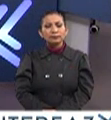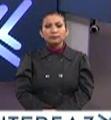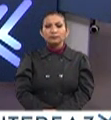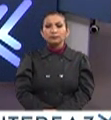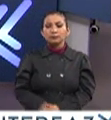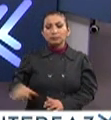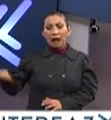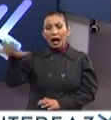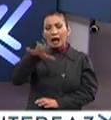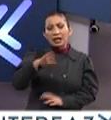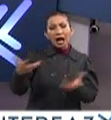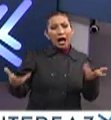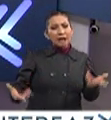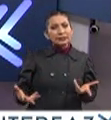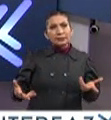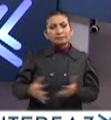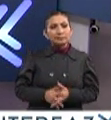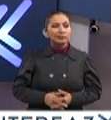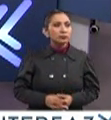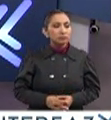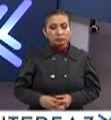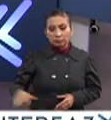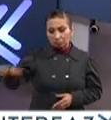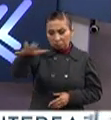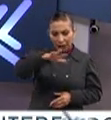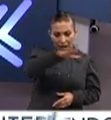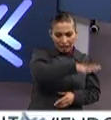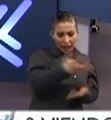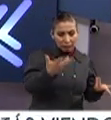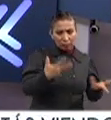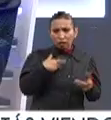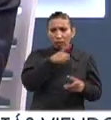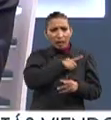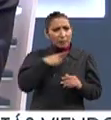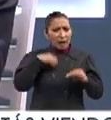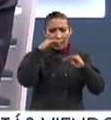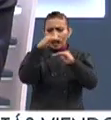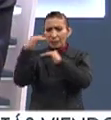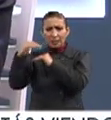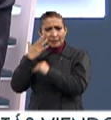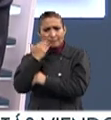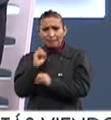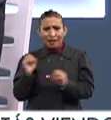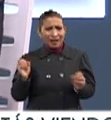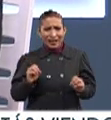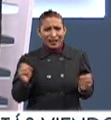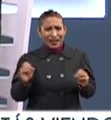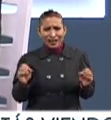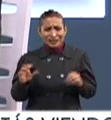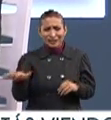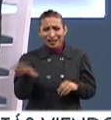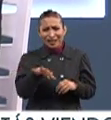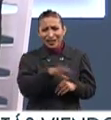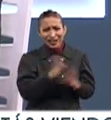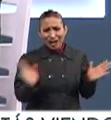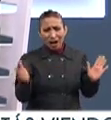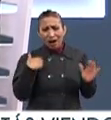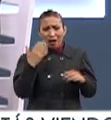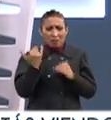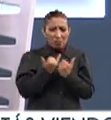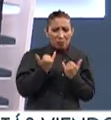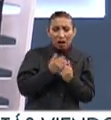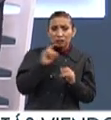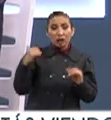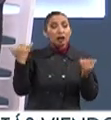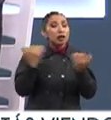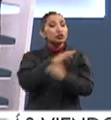El ámbito de acción. El ámbito de acción. Bueno, pues en el ámbito de acción no tendría por qué tener un ámbito ni menor ni